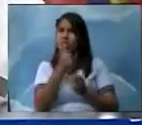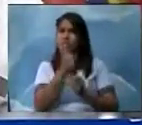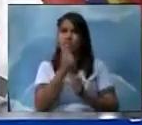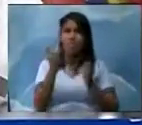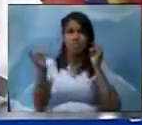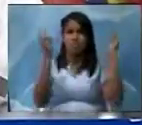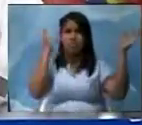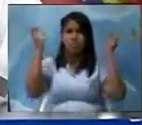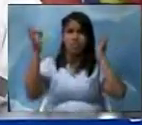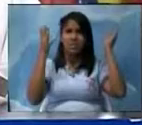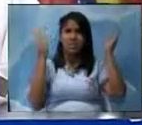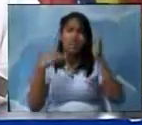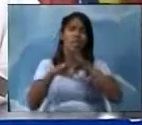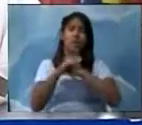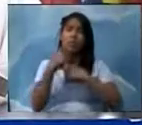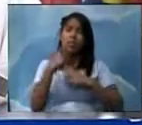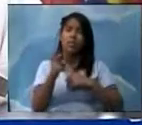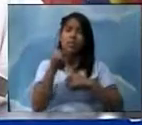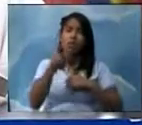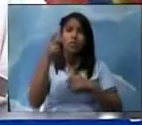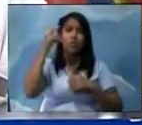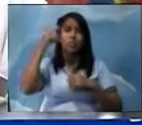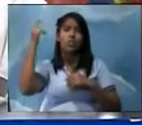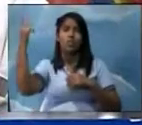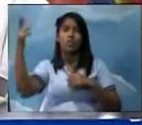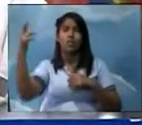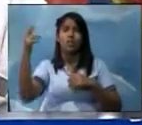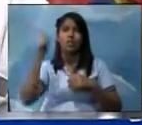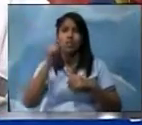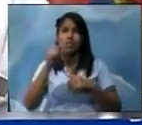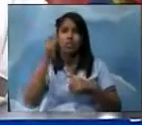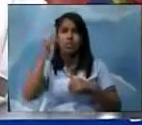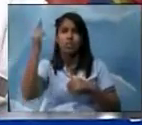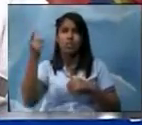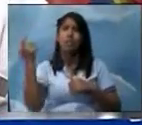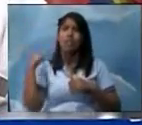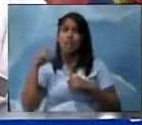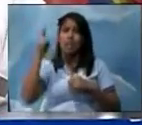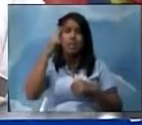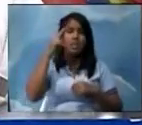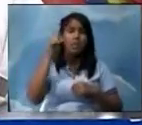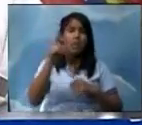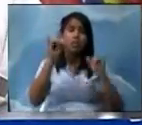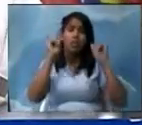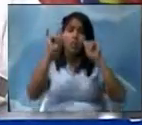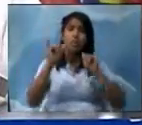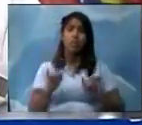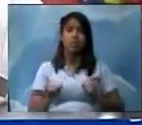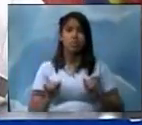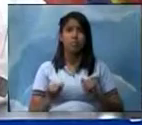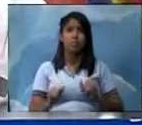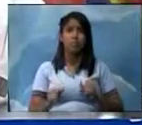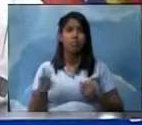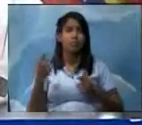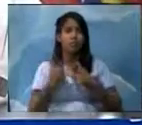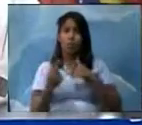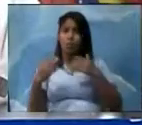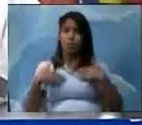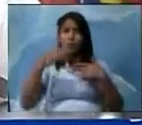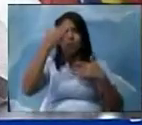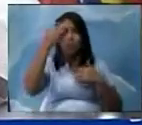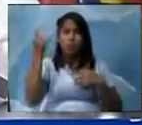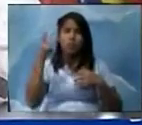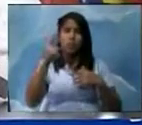ocurre eso que le vamos a decir lo que usted soñó lo que usted soñó tiene que saberlo usted no pero es que a mí se me